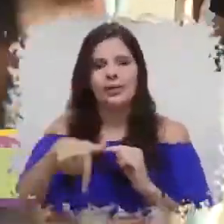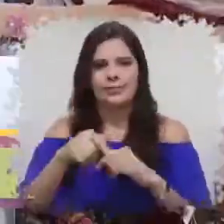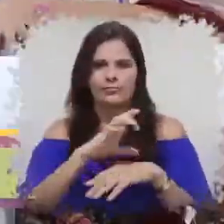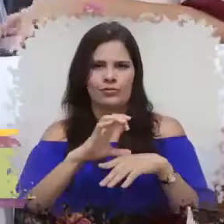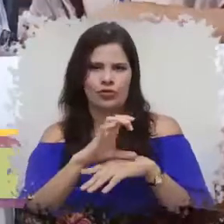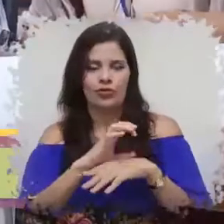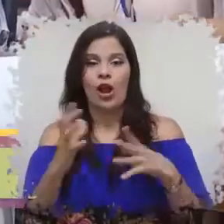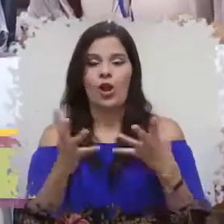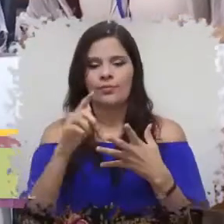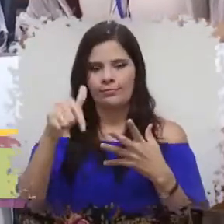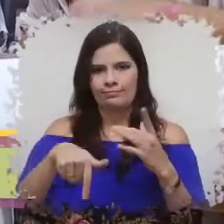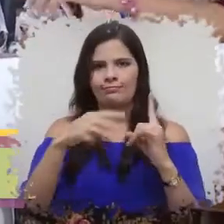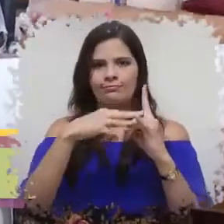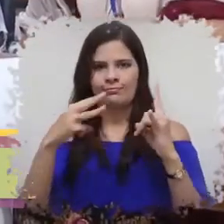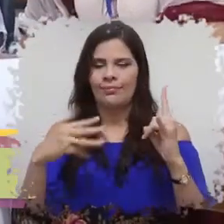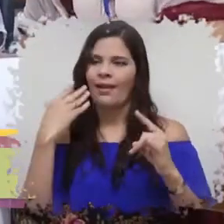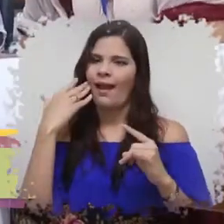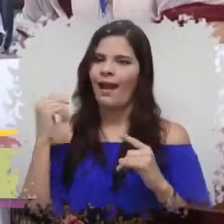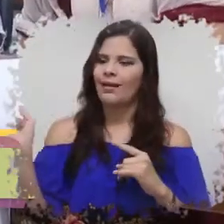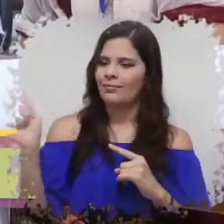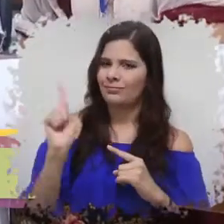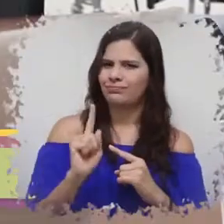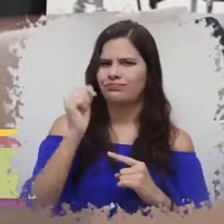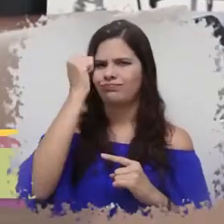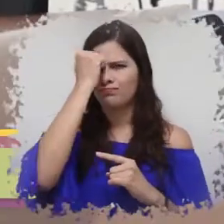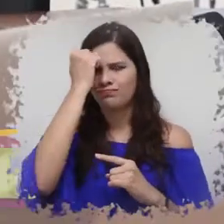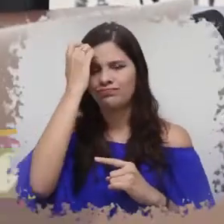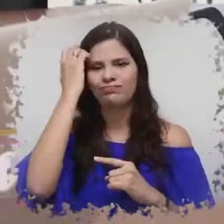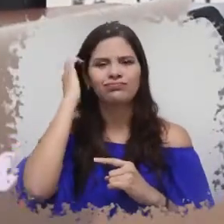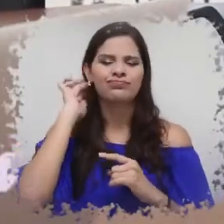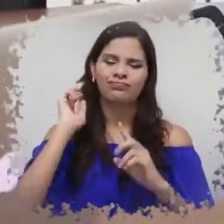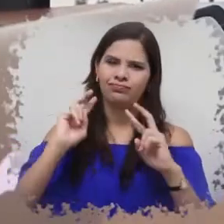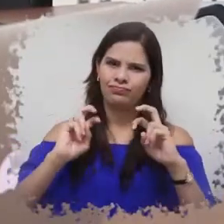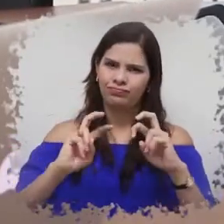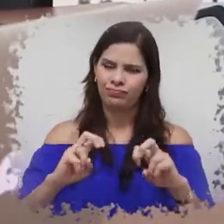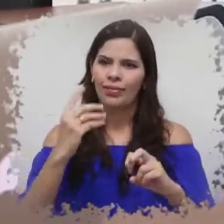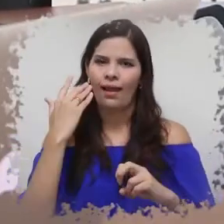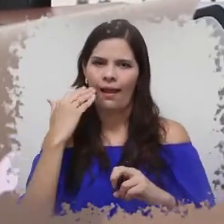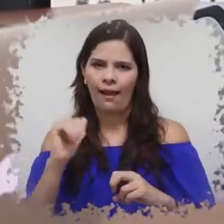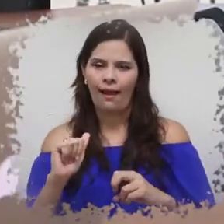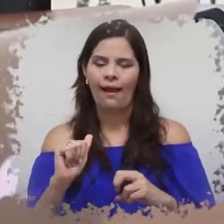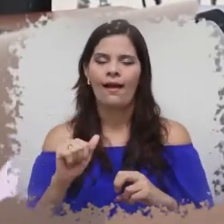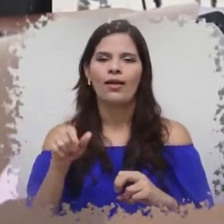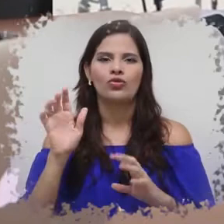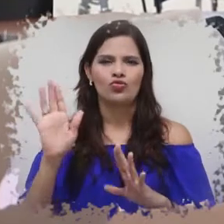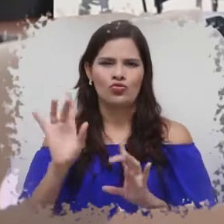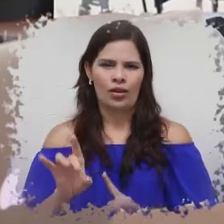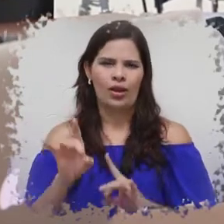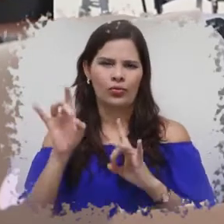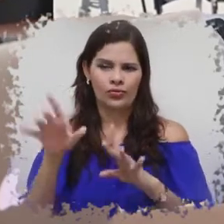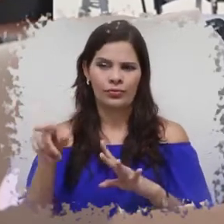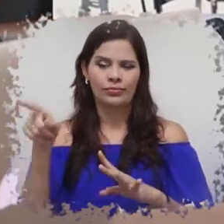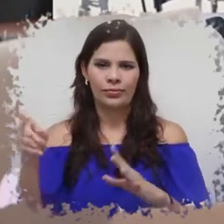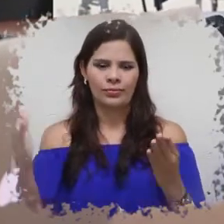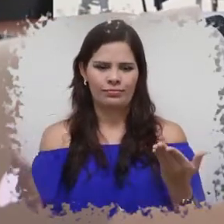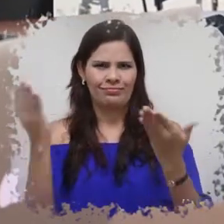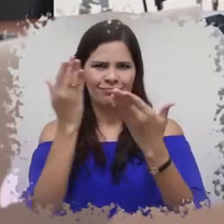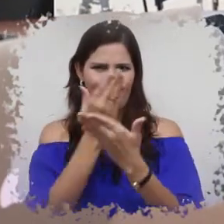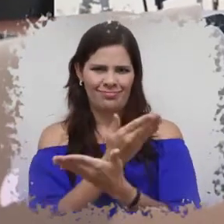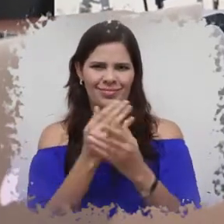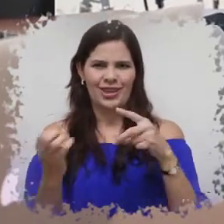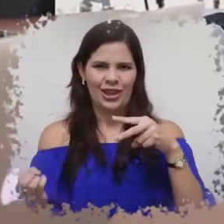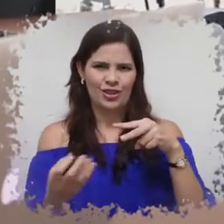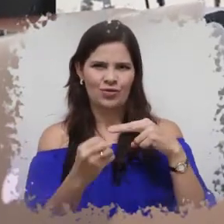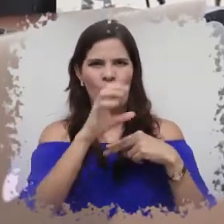Magdalena, gracias a la presencia de la docente e investigadora Inge Regalski, del Programa de Formación de Educación Intercultural